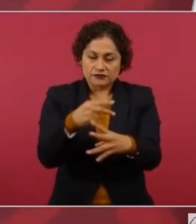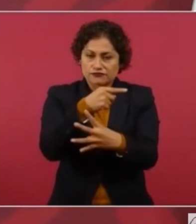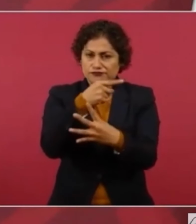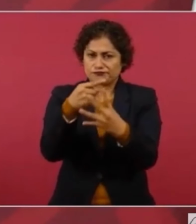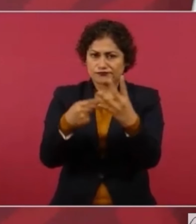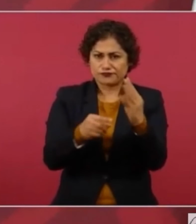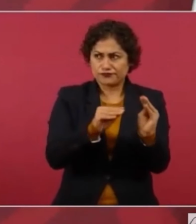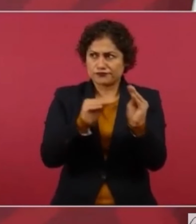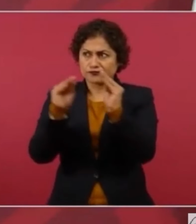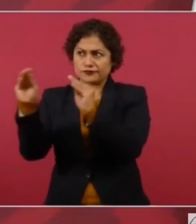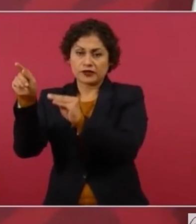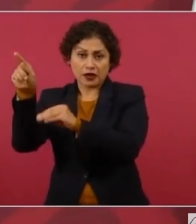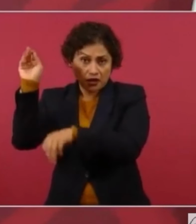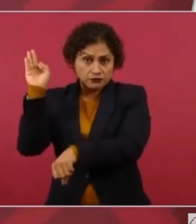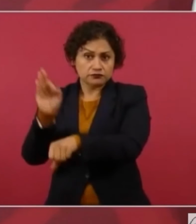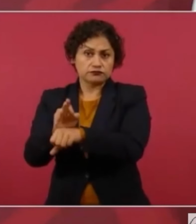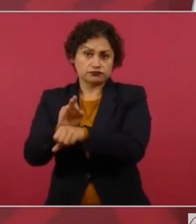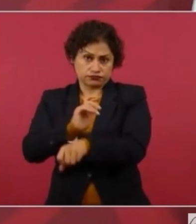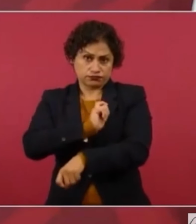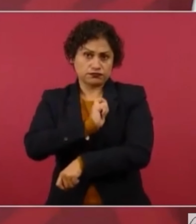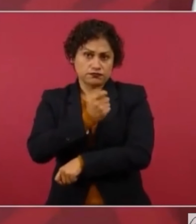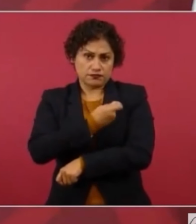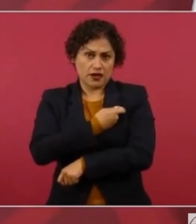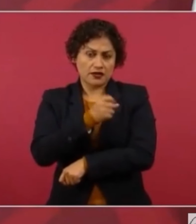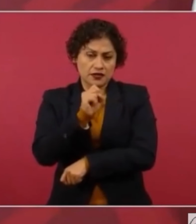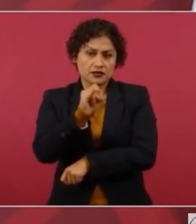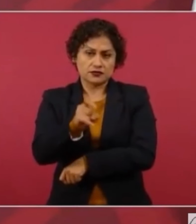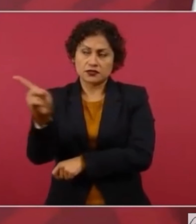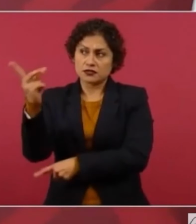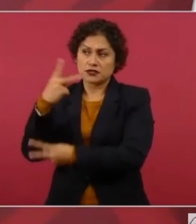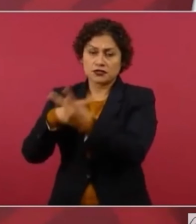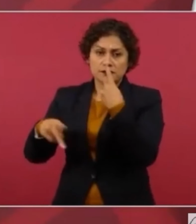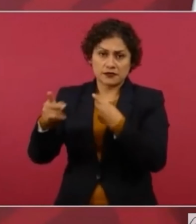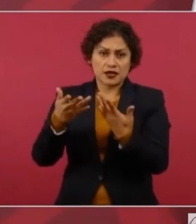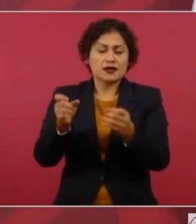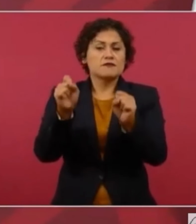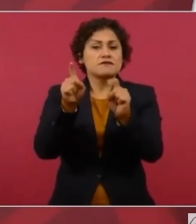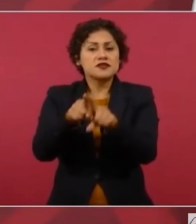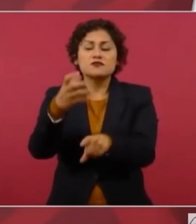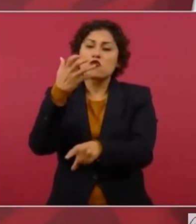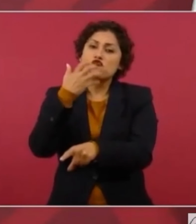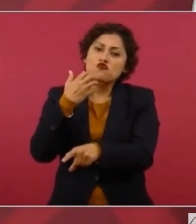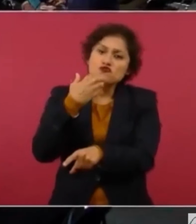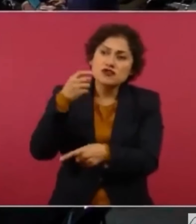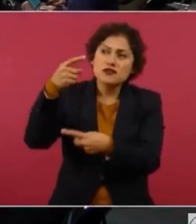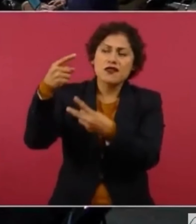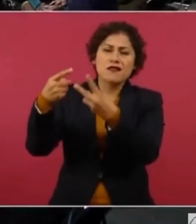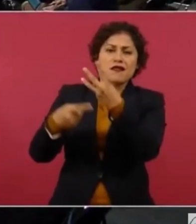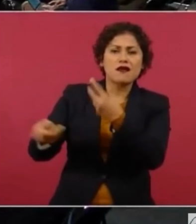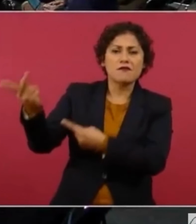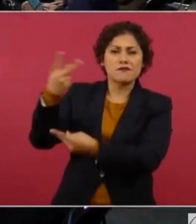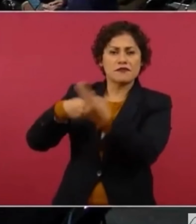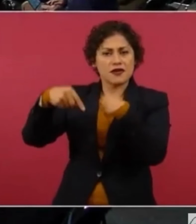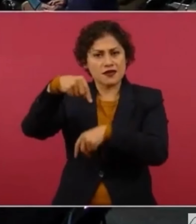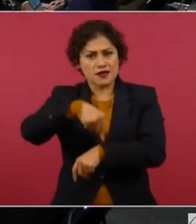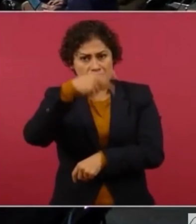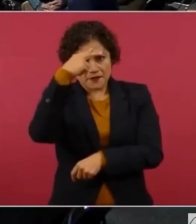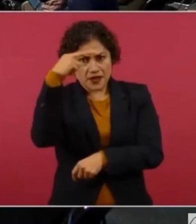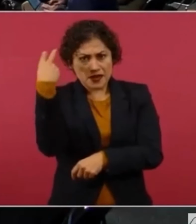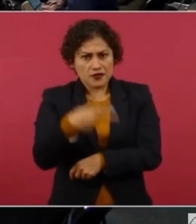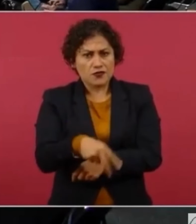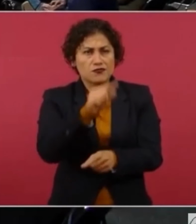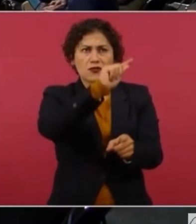¿no? Y de la comunidad judía y de todos lados, los